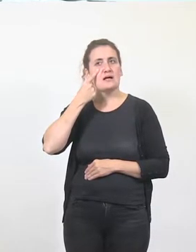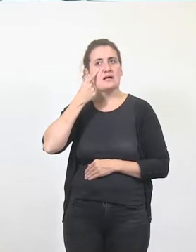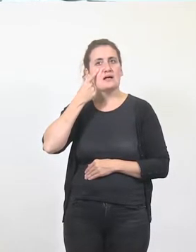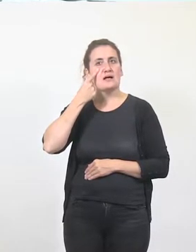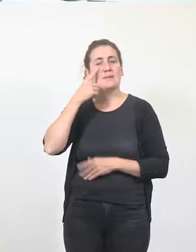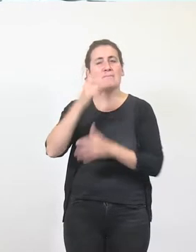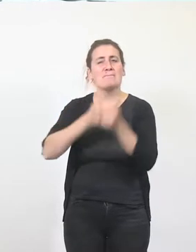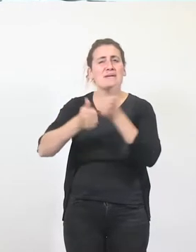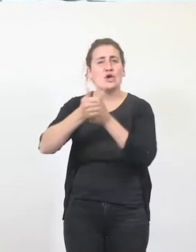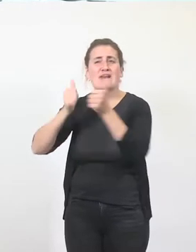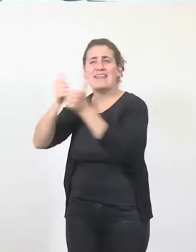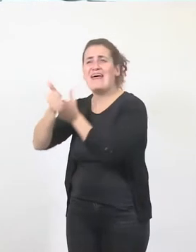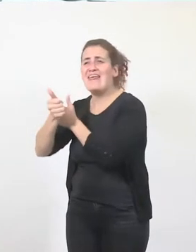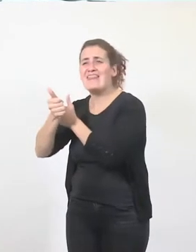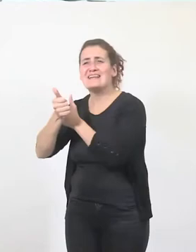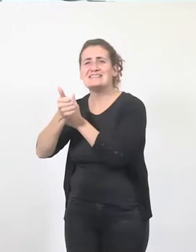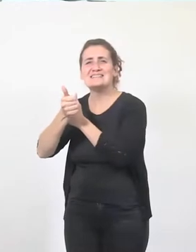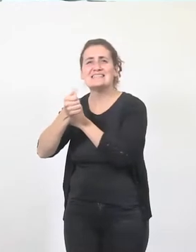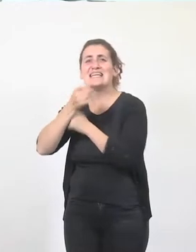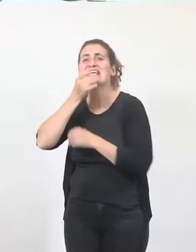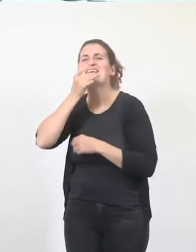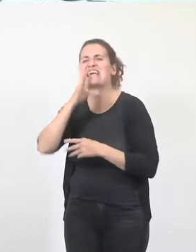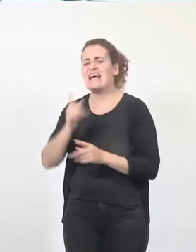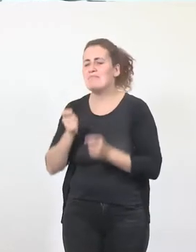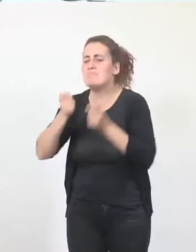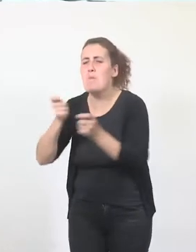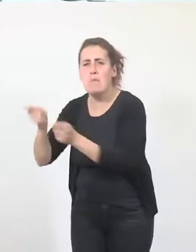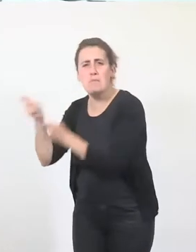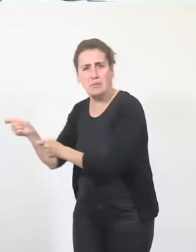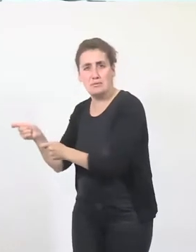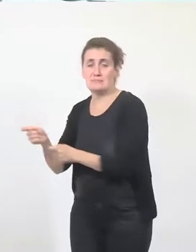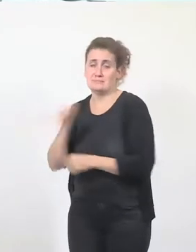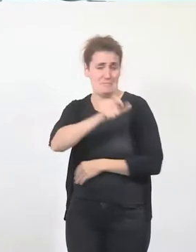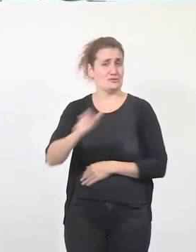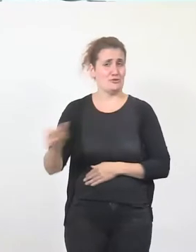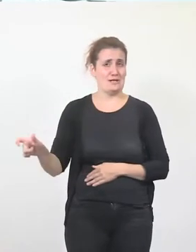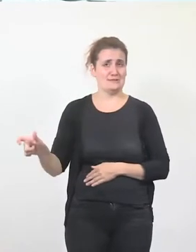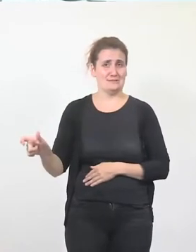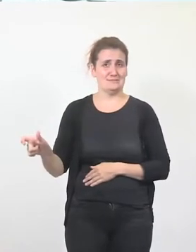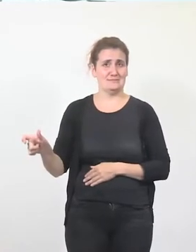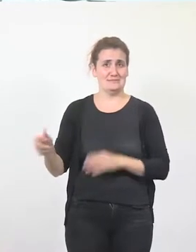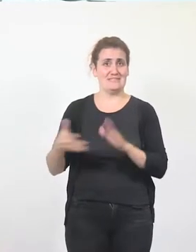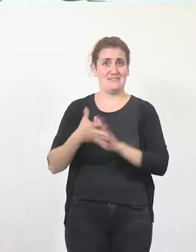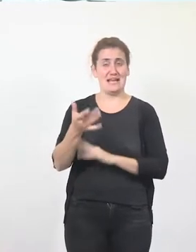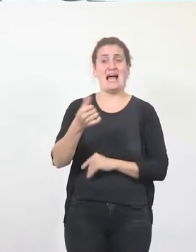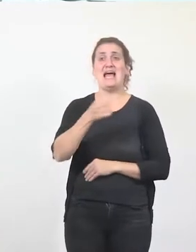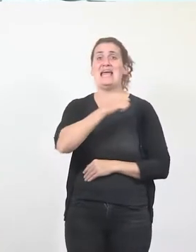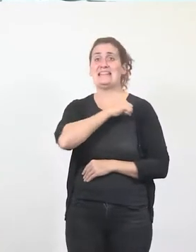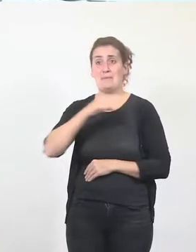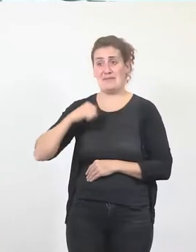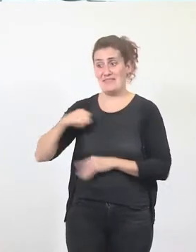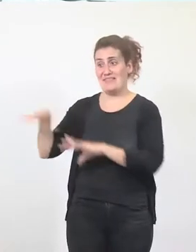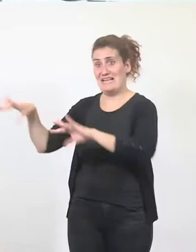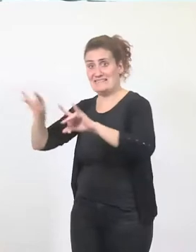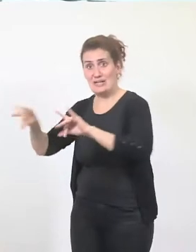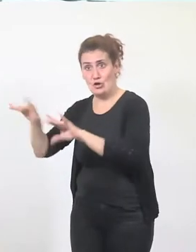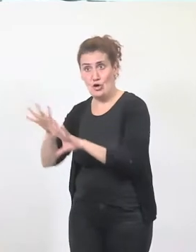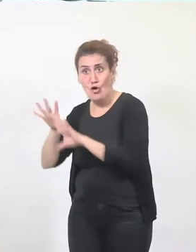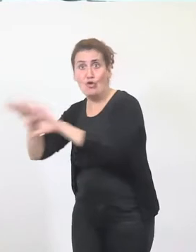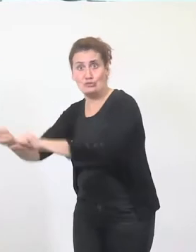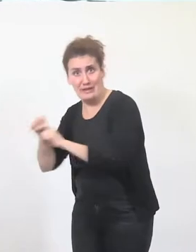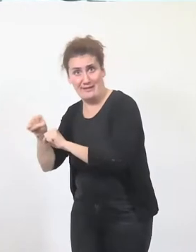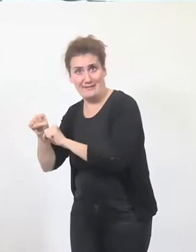quien marca las prioridades son las personas. Sí que la independencia y conseguir el territorio son